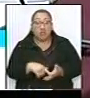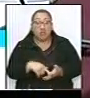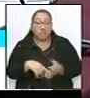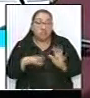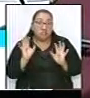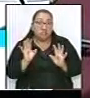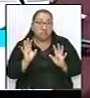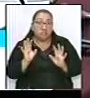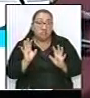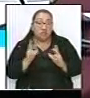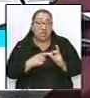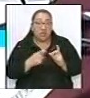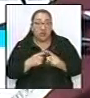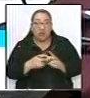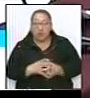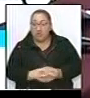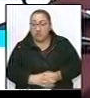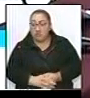eso ha pasado. Por lo tanto,